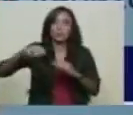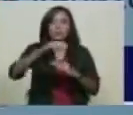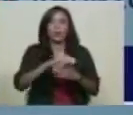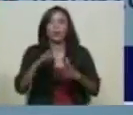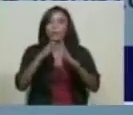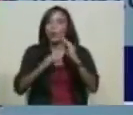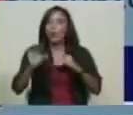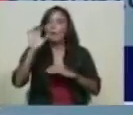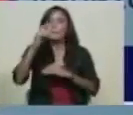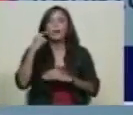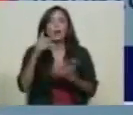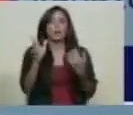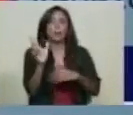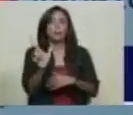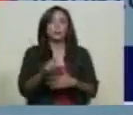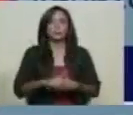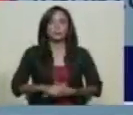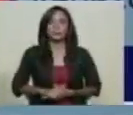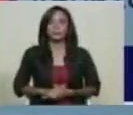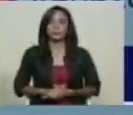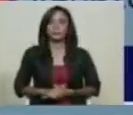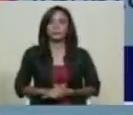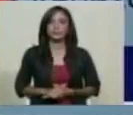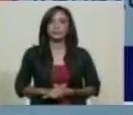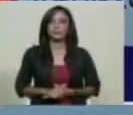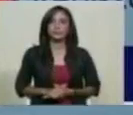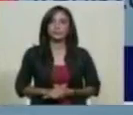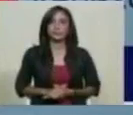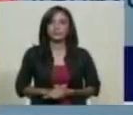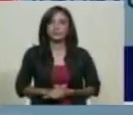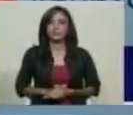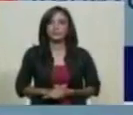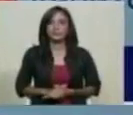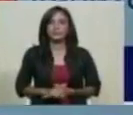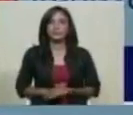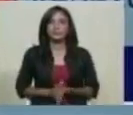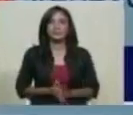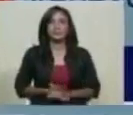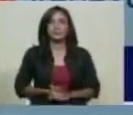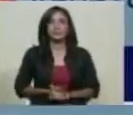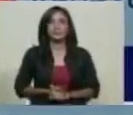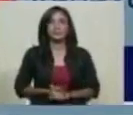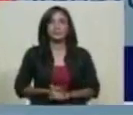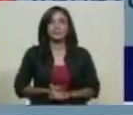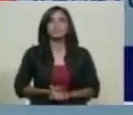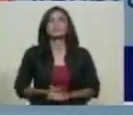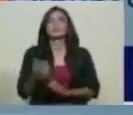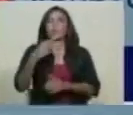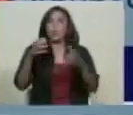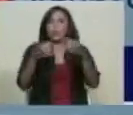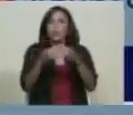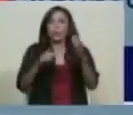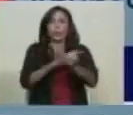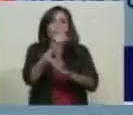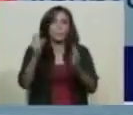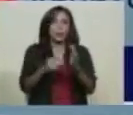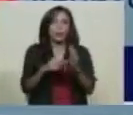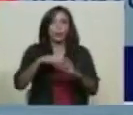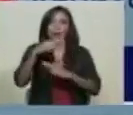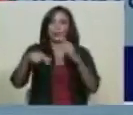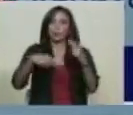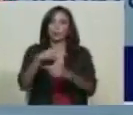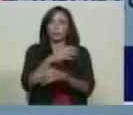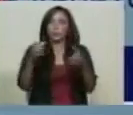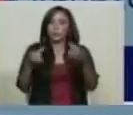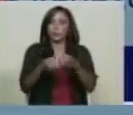nuestra patria donde no esté nuestro partido, como un ente orgánico de la revolución bolivariana.